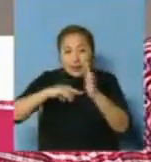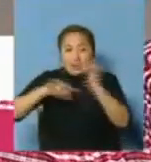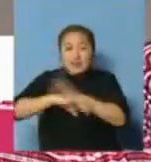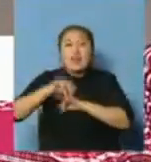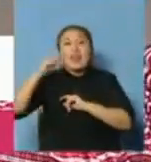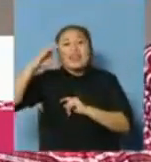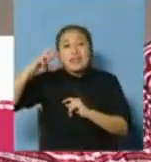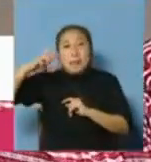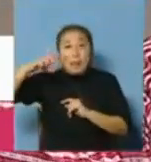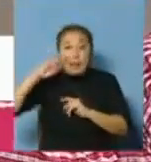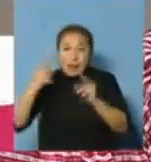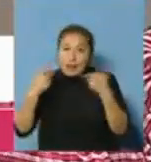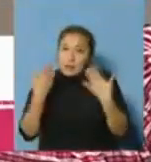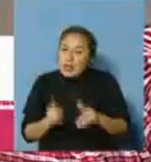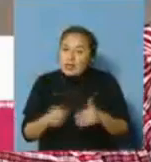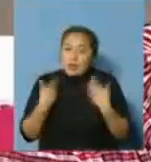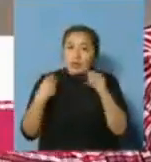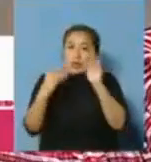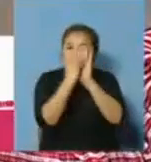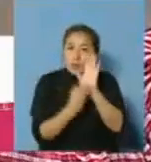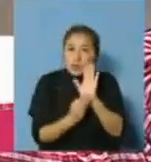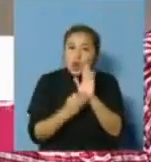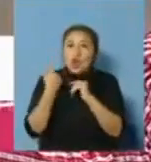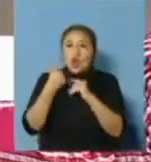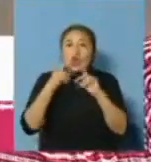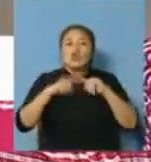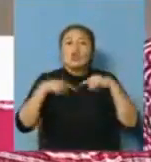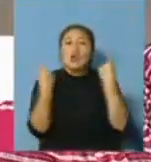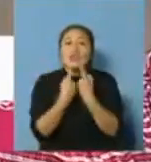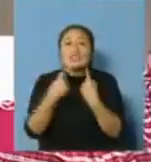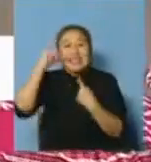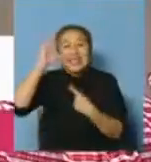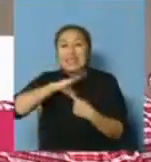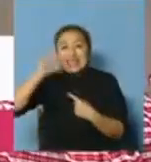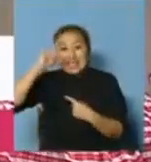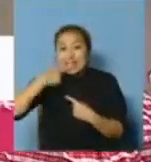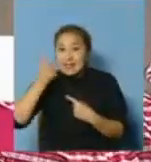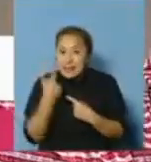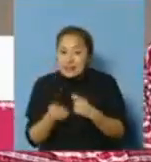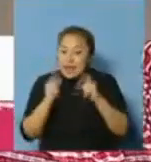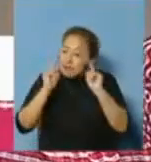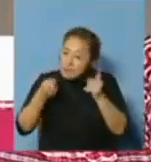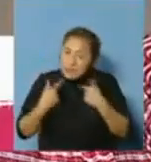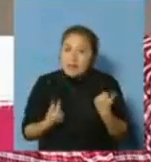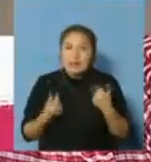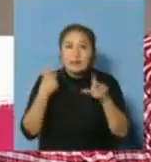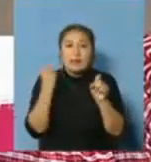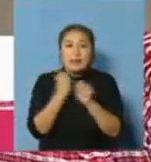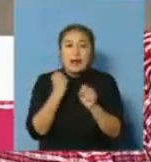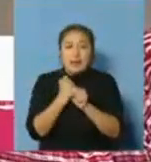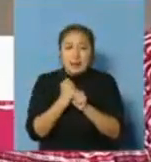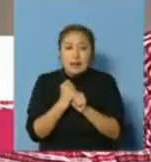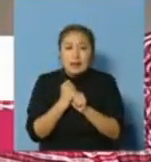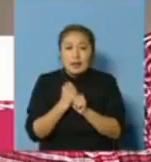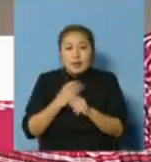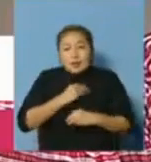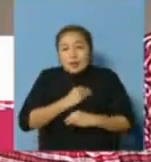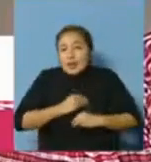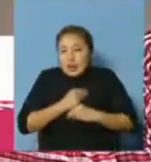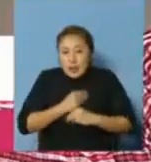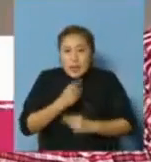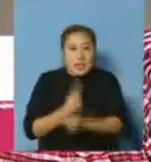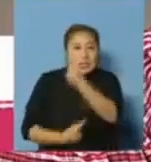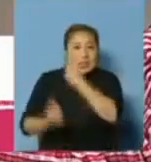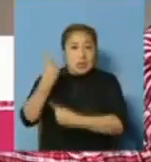cpd también se inscriban las emp las oficinas de hesse toda la provincia también y lamentablemente la